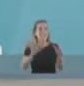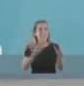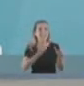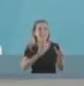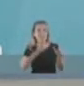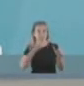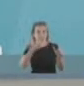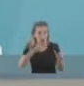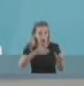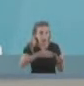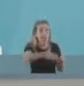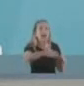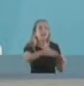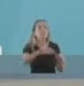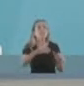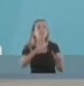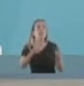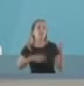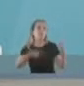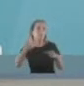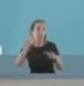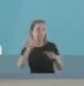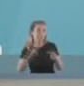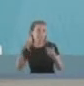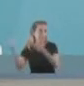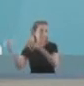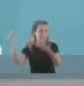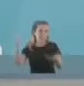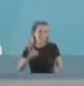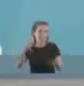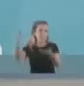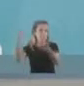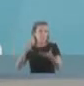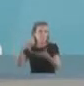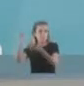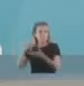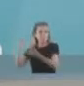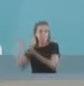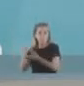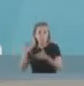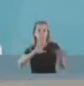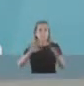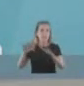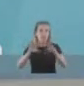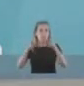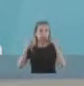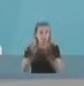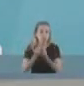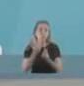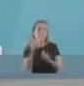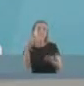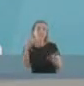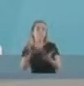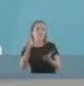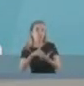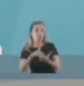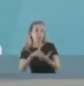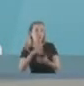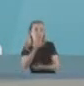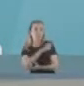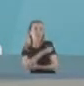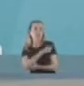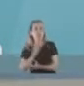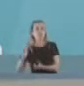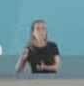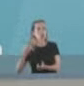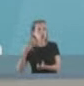todavía, es en 2 dosis Moderna y en 3 dosis el caso concreto de Pfizer. Pero los